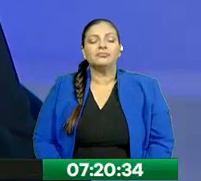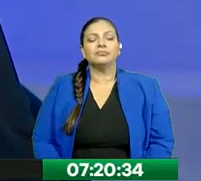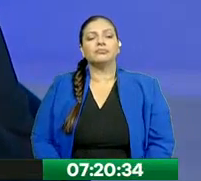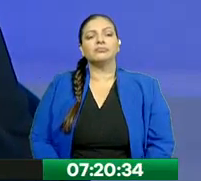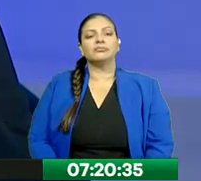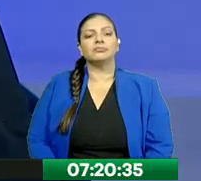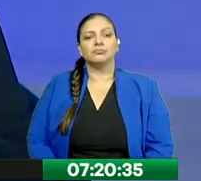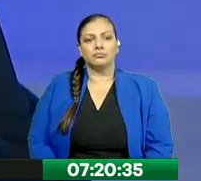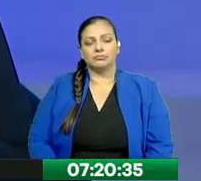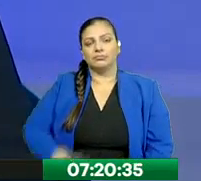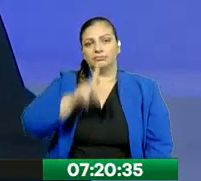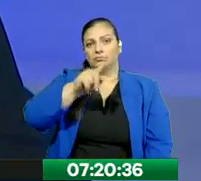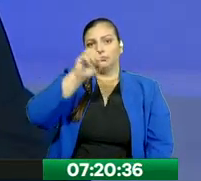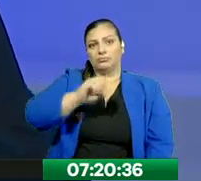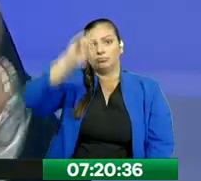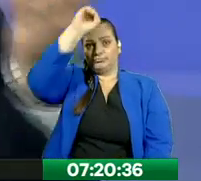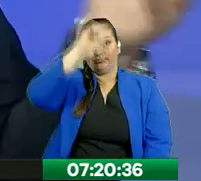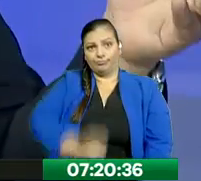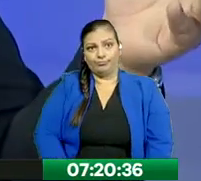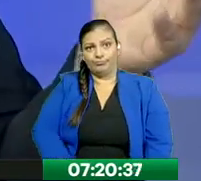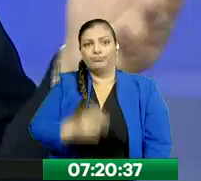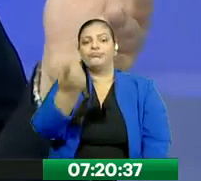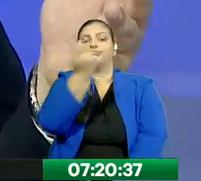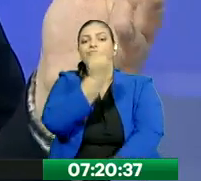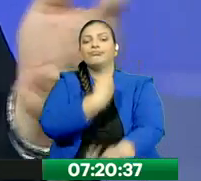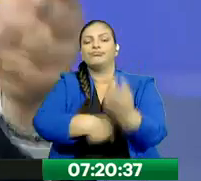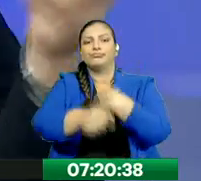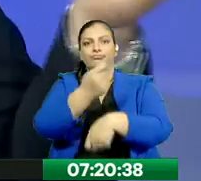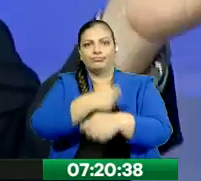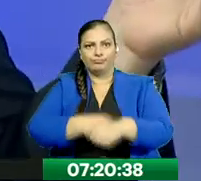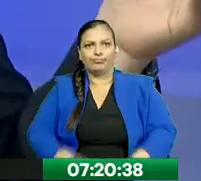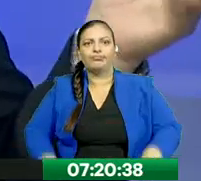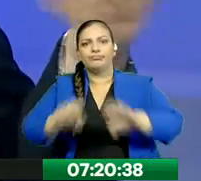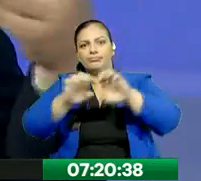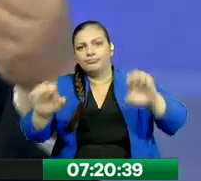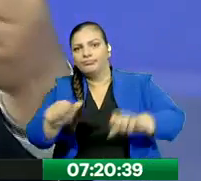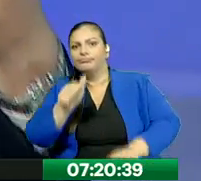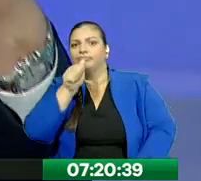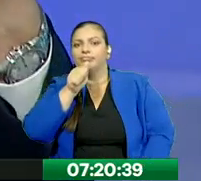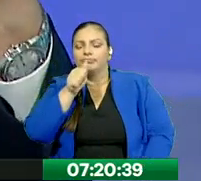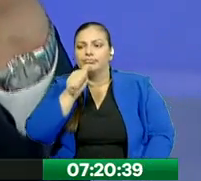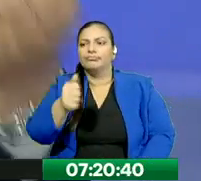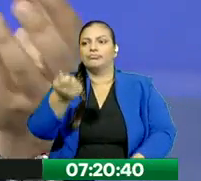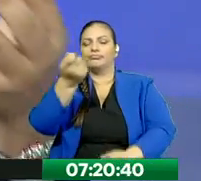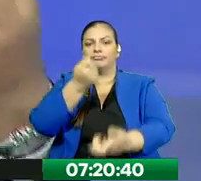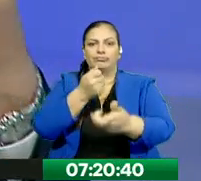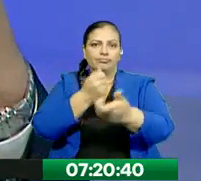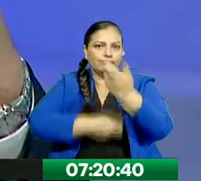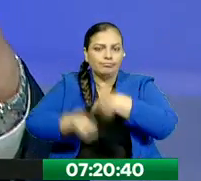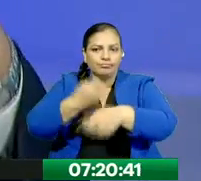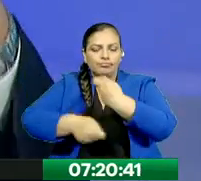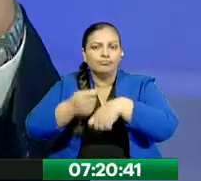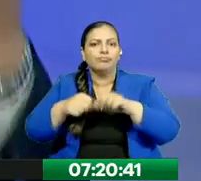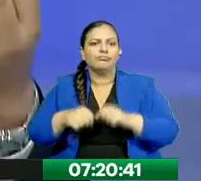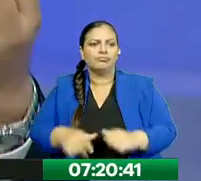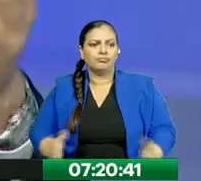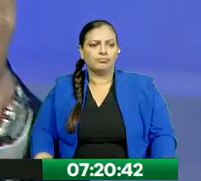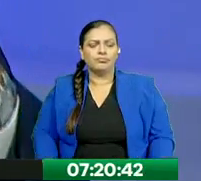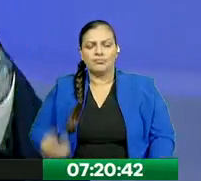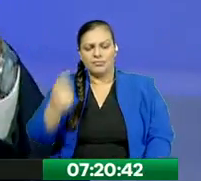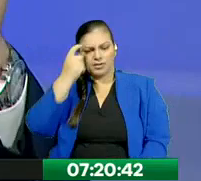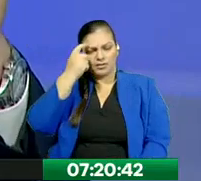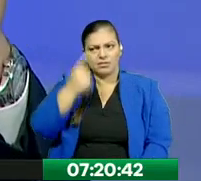aproximadamente el 1% este año. La inversión privada todavía está a cuentagotas. Y eso es un problema estructural, porque todavía no ven la